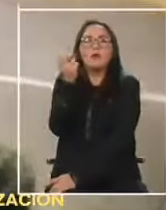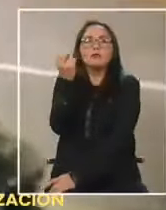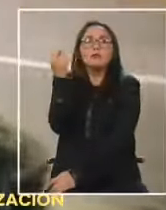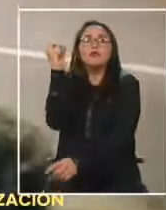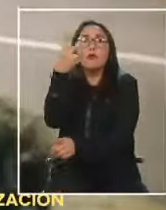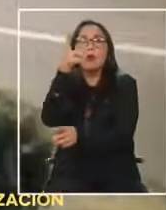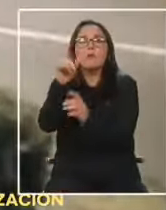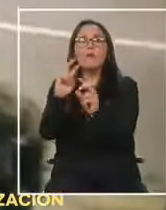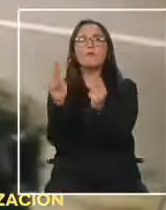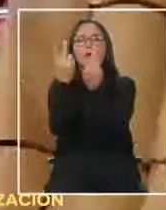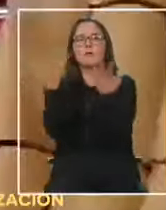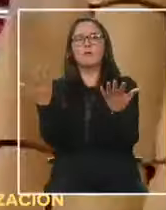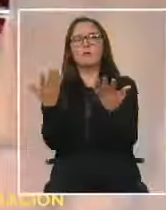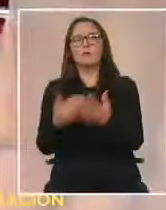dos veces